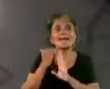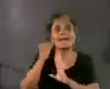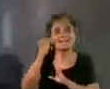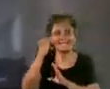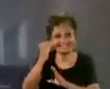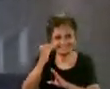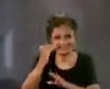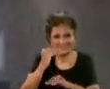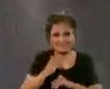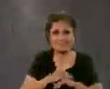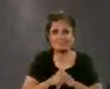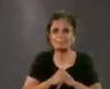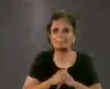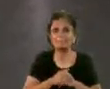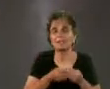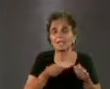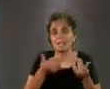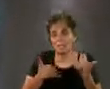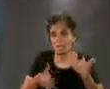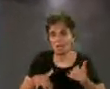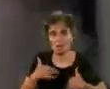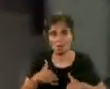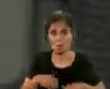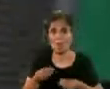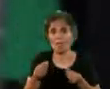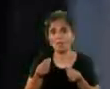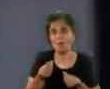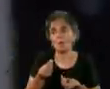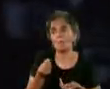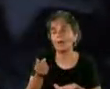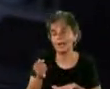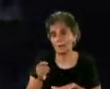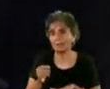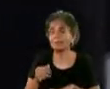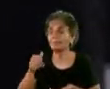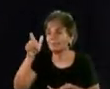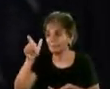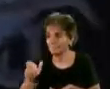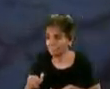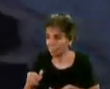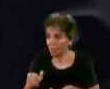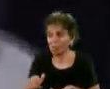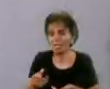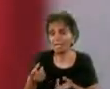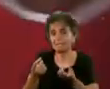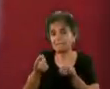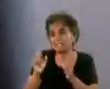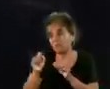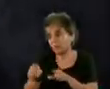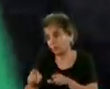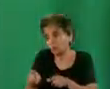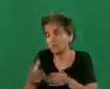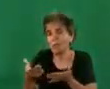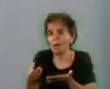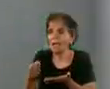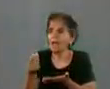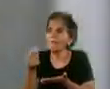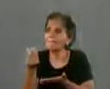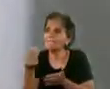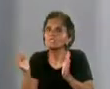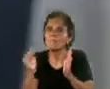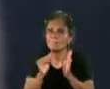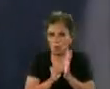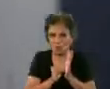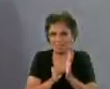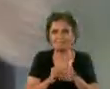las prendas es básicamente consignación. A partir de allí la persona le pone el precio según su necesidad y según lo que quiera lograr. Soy